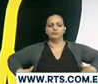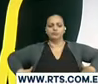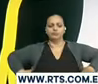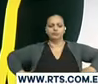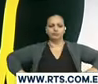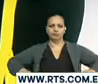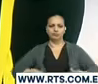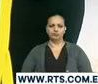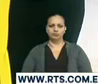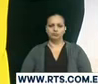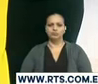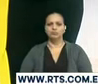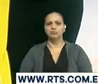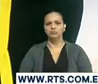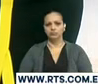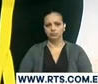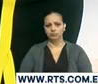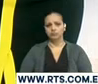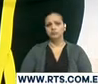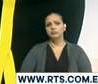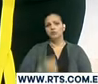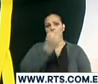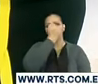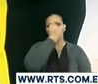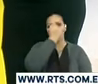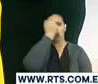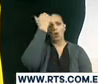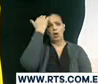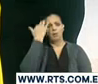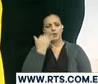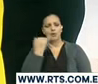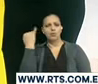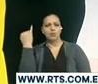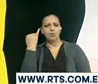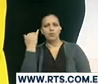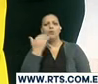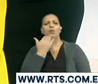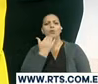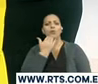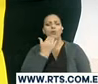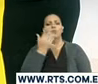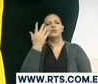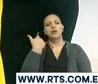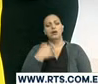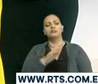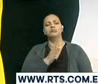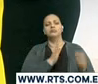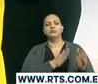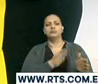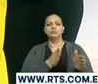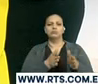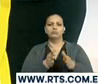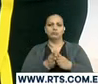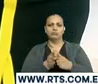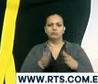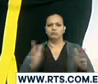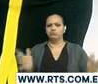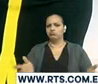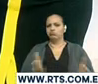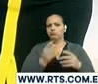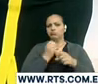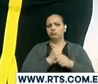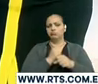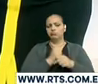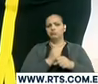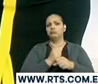todos los colores y lo que se busca es reactivar la economía, claro, sin dejar de lado la integridad, la seguridad, la